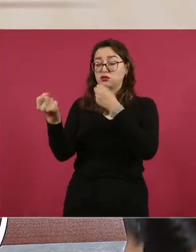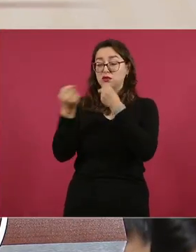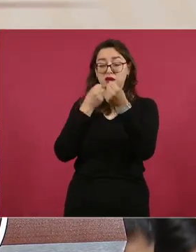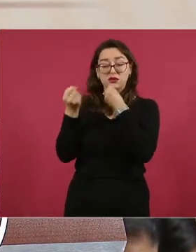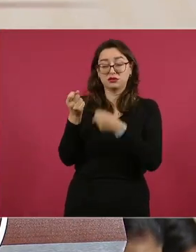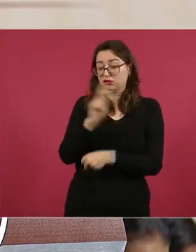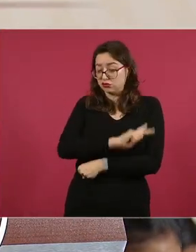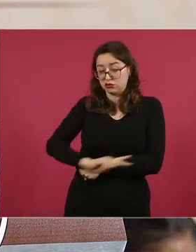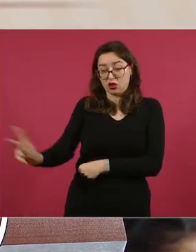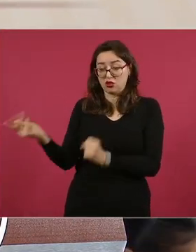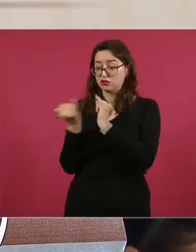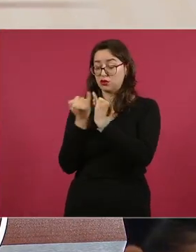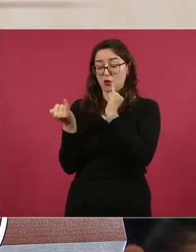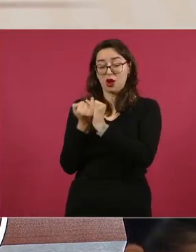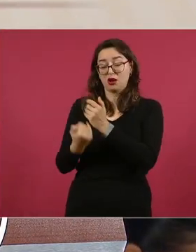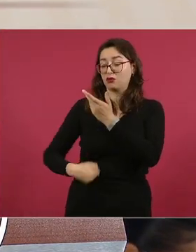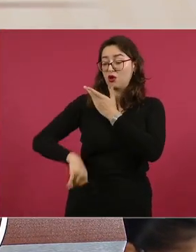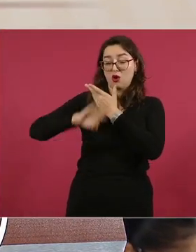todos.